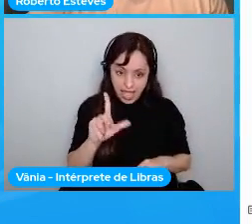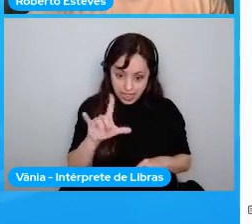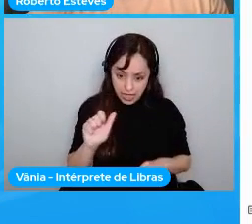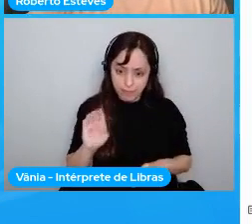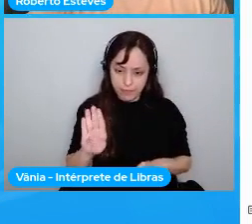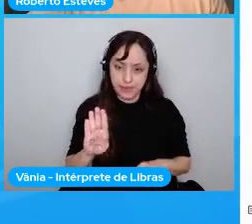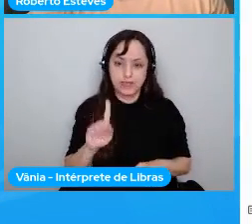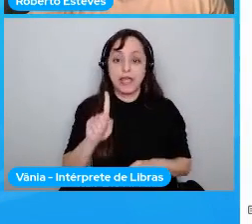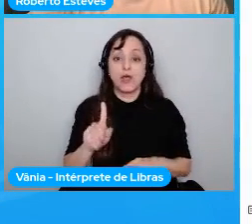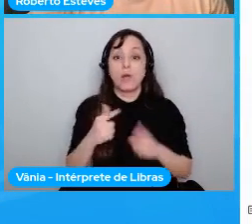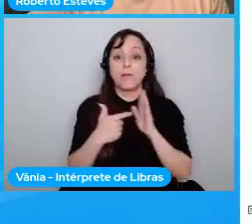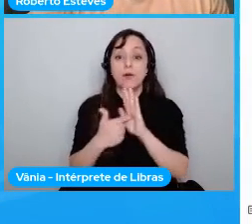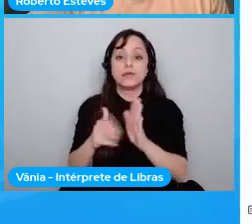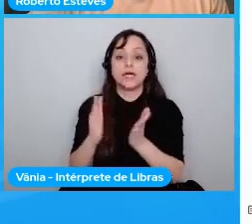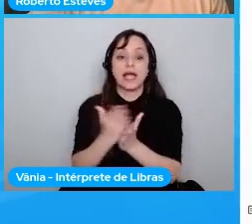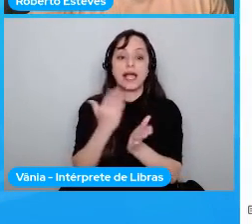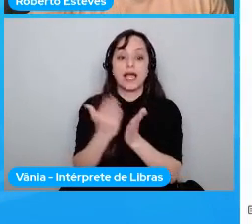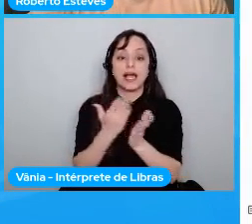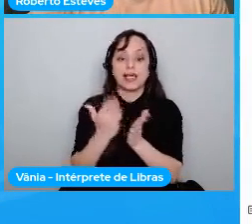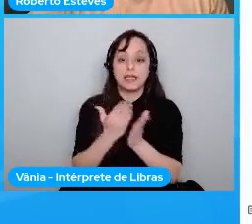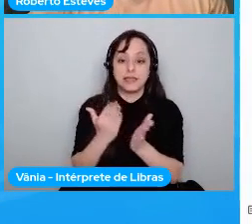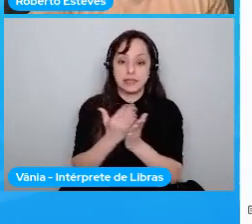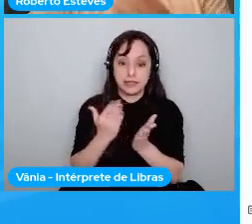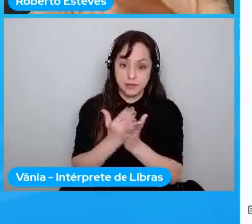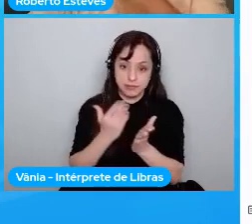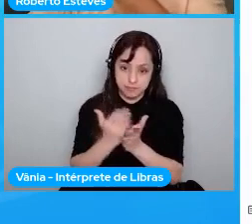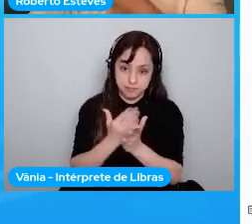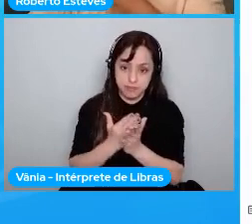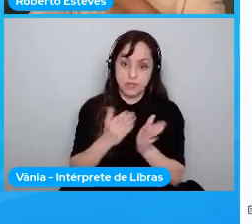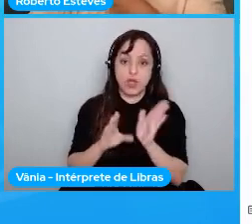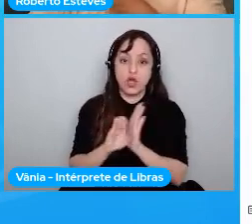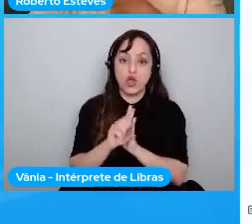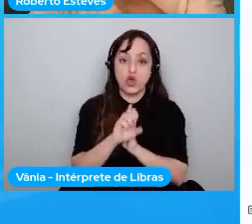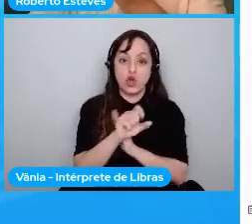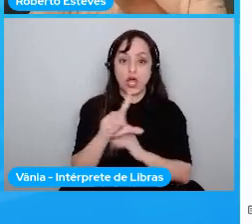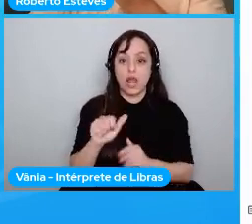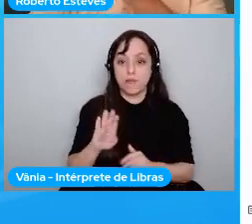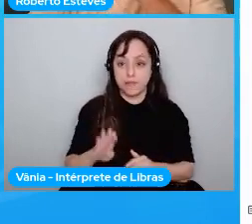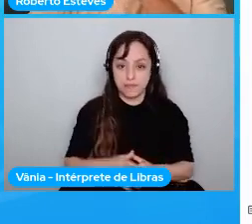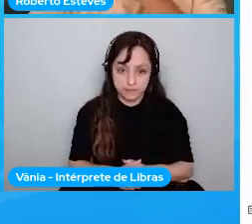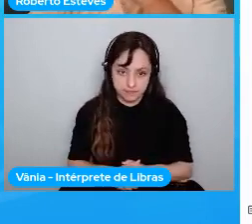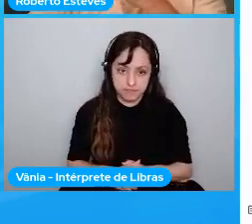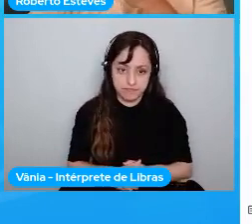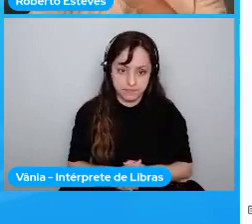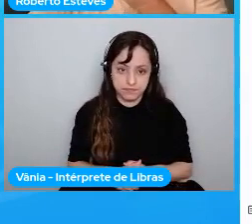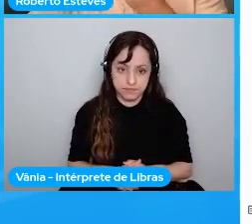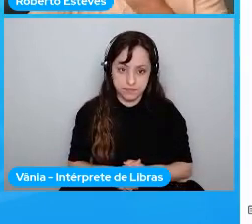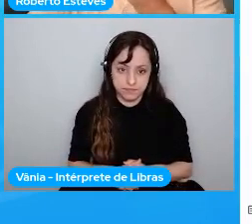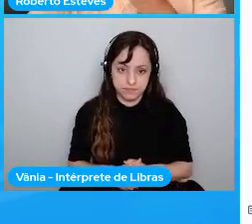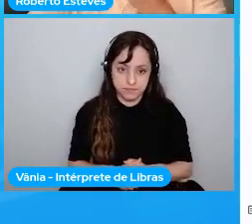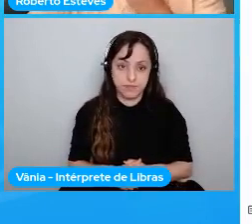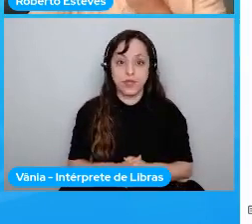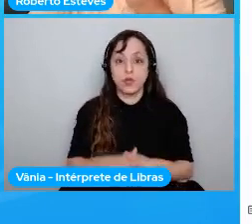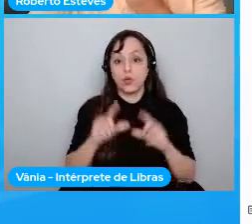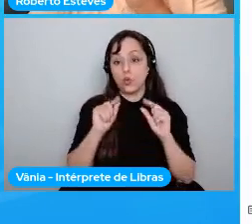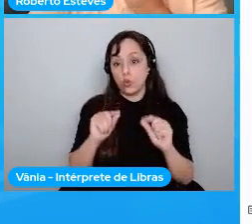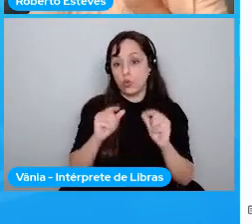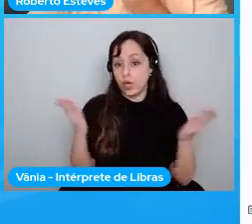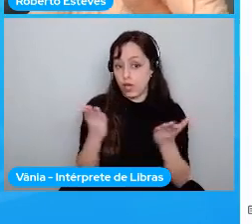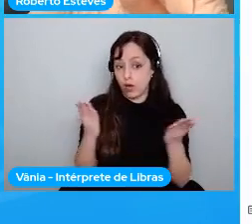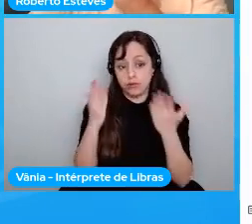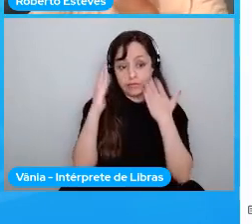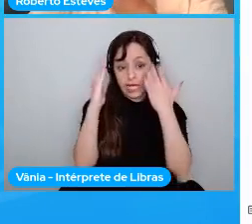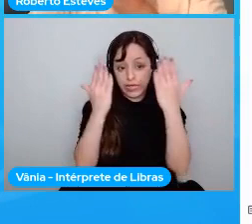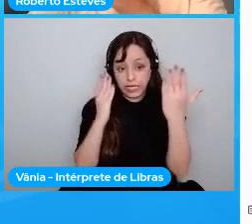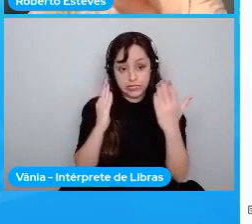el cuaderno de Jupyter en Google Colab. Y empezamos lo que yo llamo hacerme mejor amigo de los datos, ¿no? Empezamos a analizar